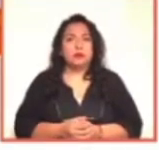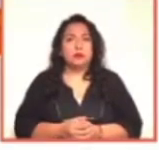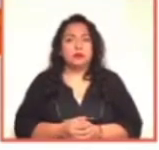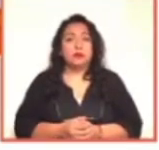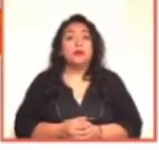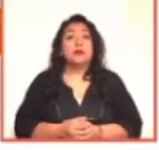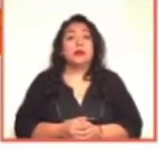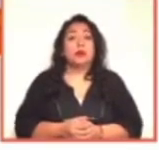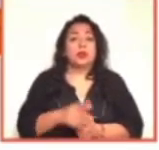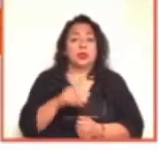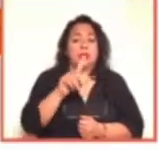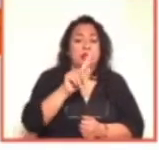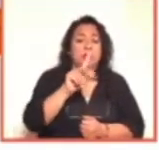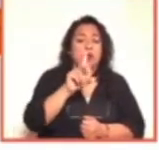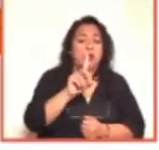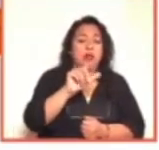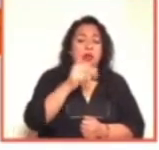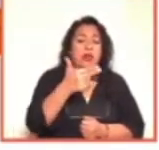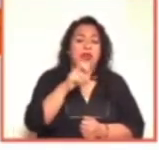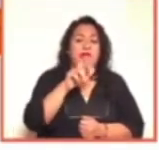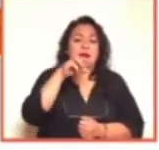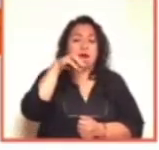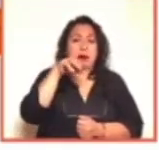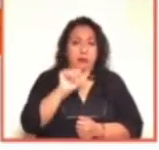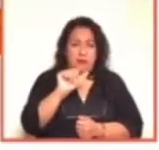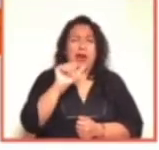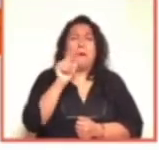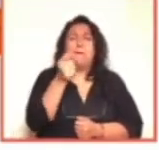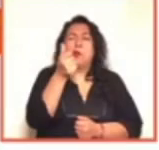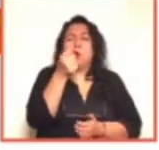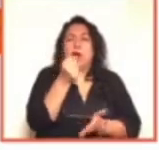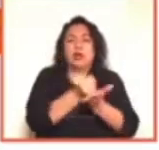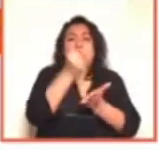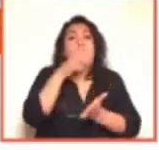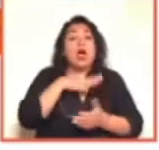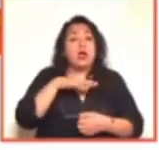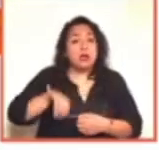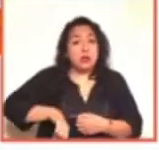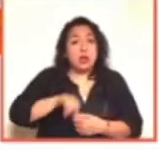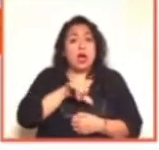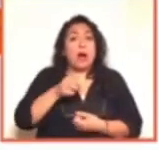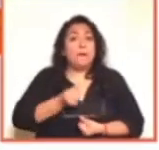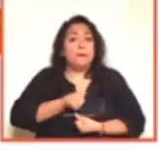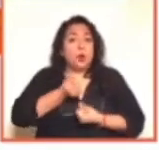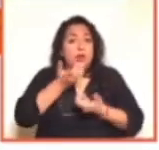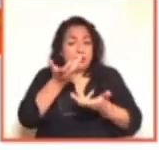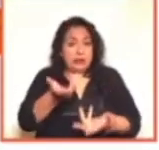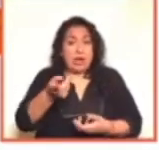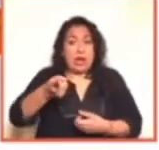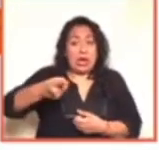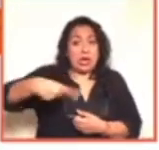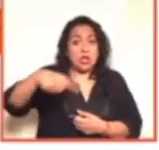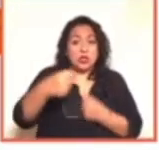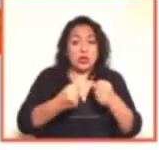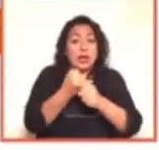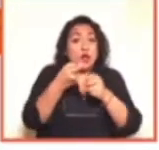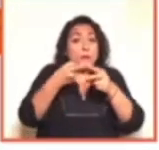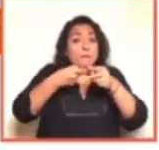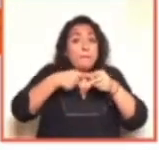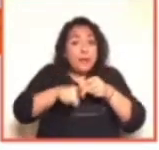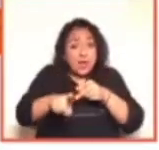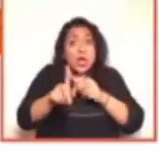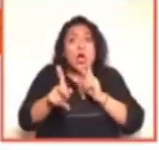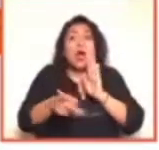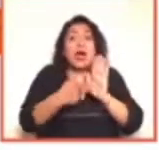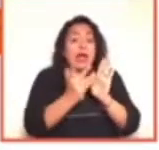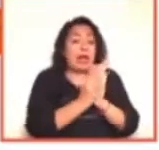Dharma Book Publishing es una de las pocas editoriales que han mostrado un interés en la poesía. Para ellos, el año comienza retomando los libros